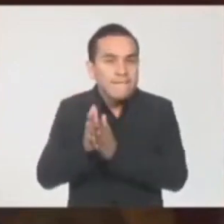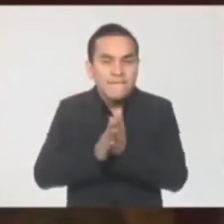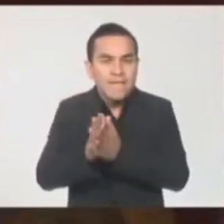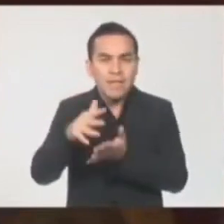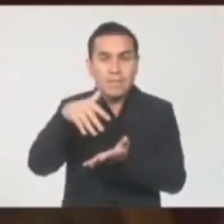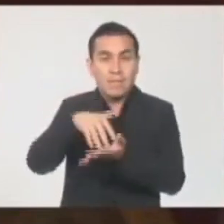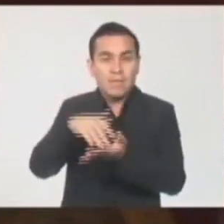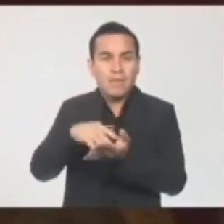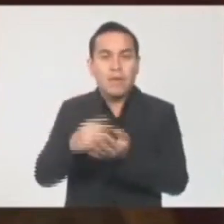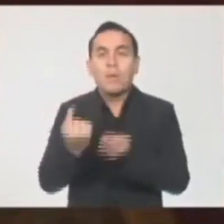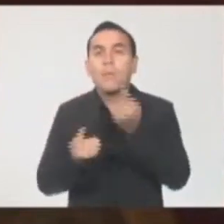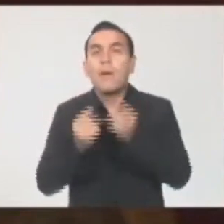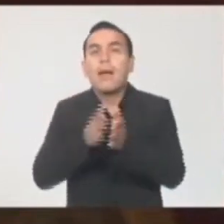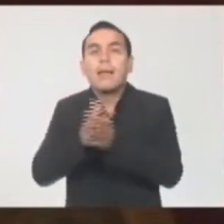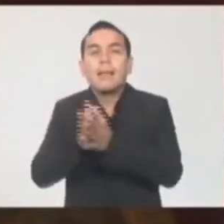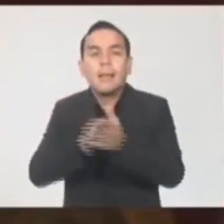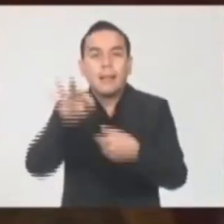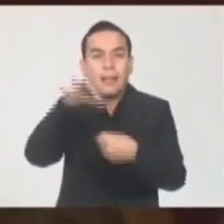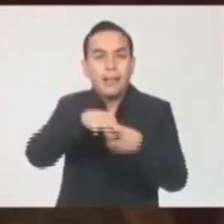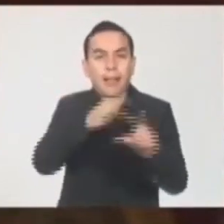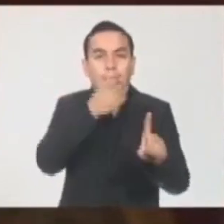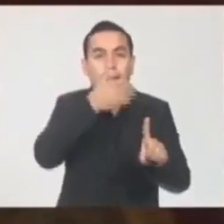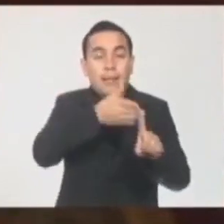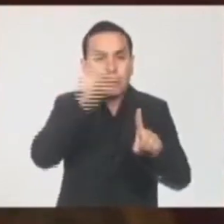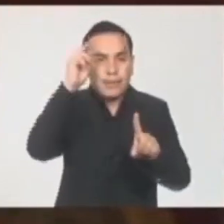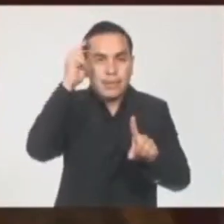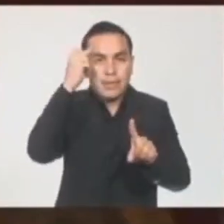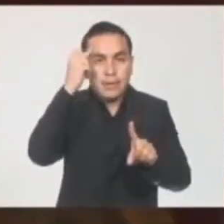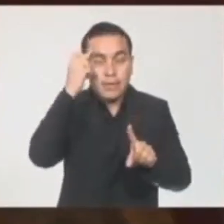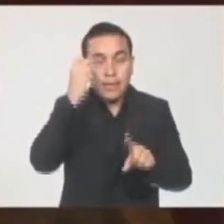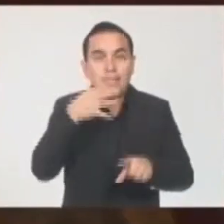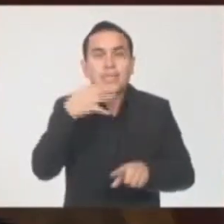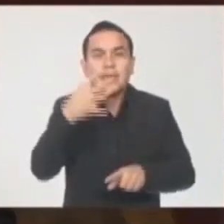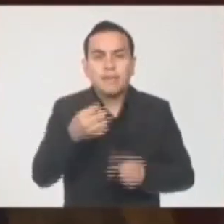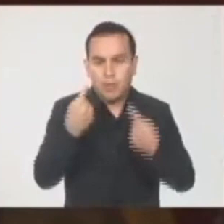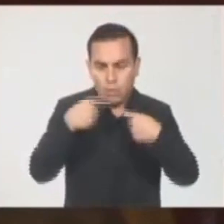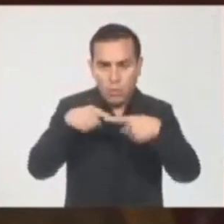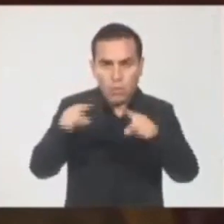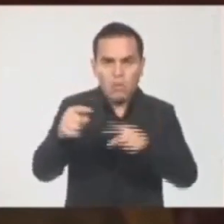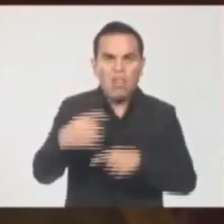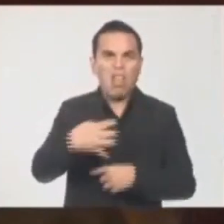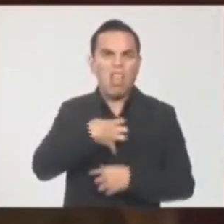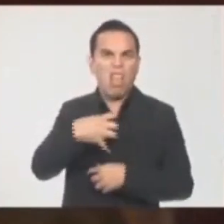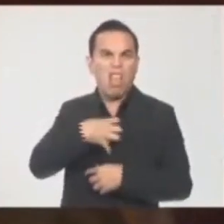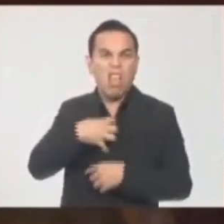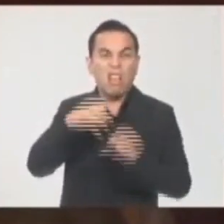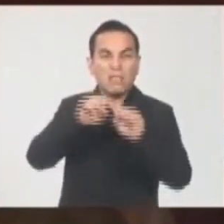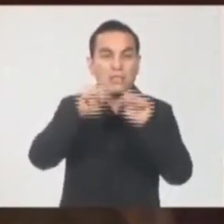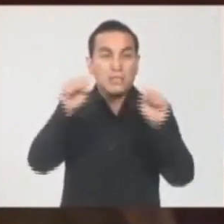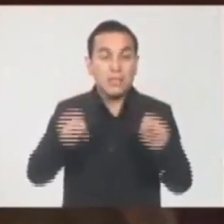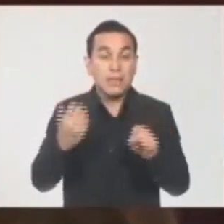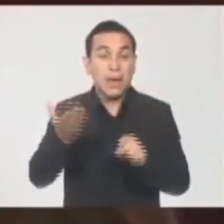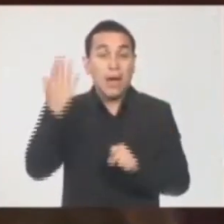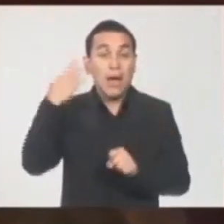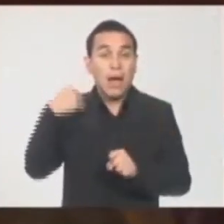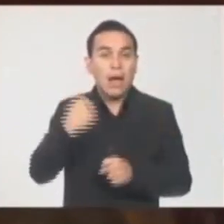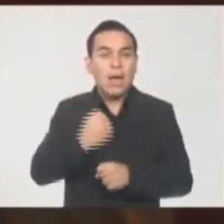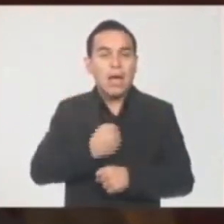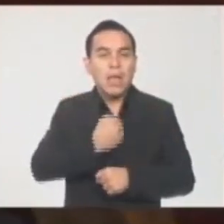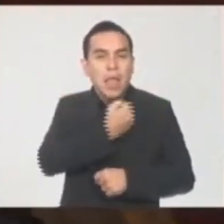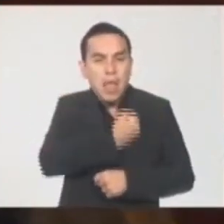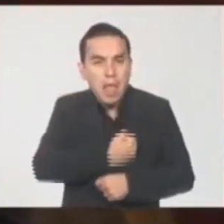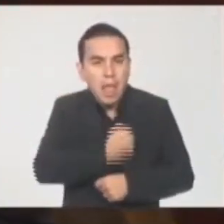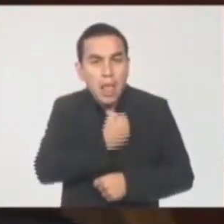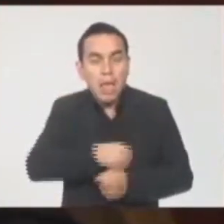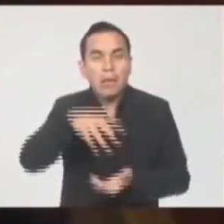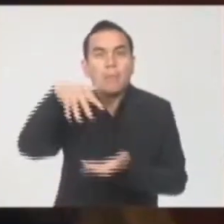importaban los votos. A ellos les digo, sigan reclamando por ese sistema que veía en nuestro país como su finca y a